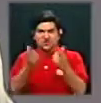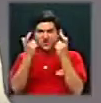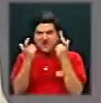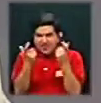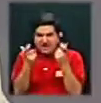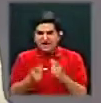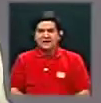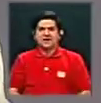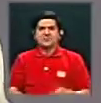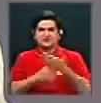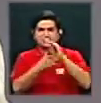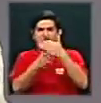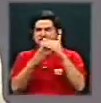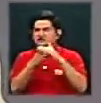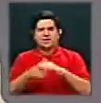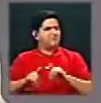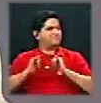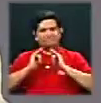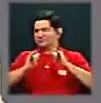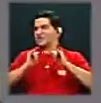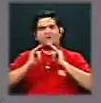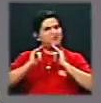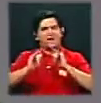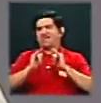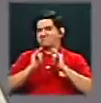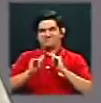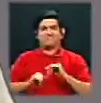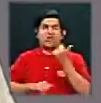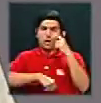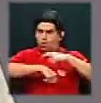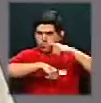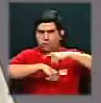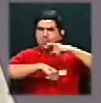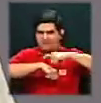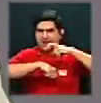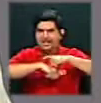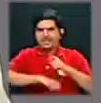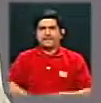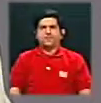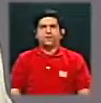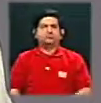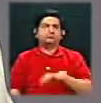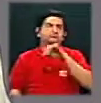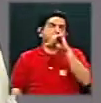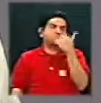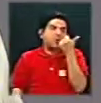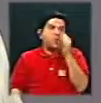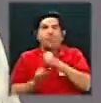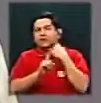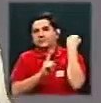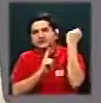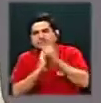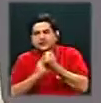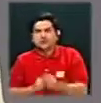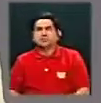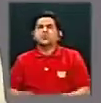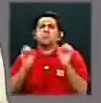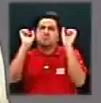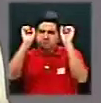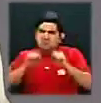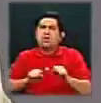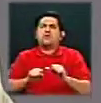la riqueza se distribuyan inequitativamente. En otros momentos, bajo otras circunstancias, fue